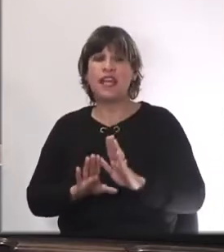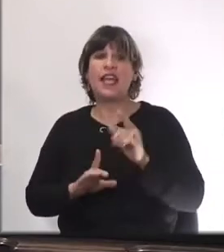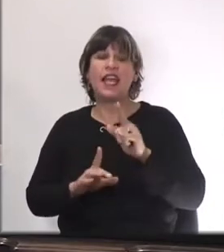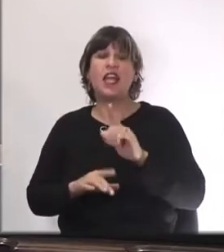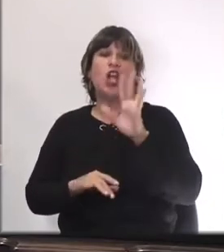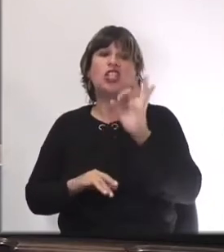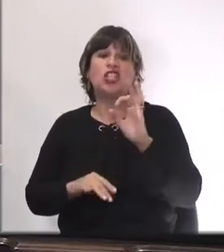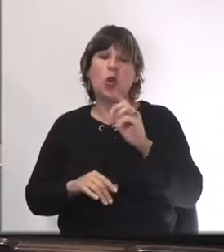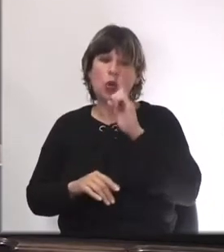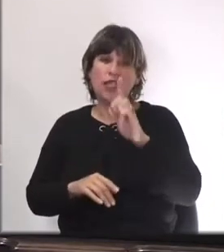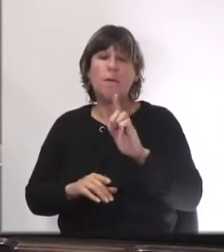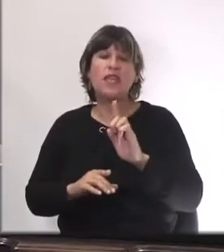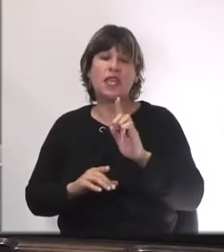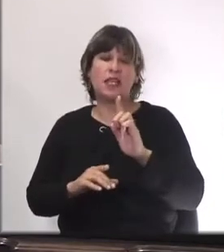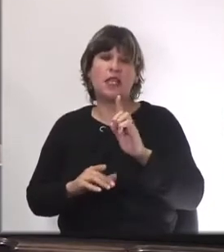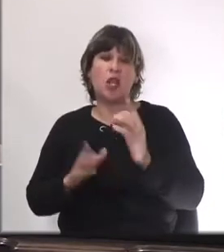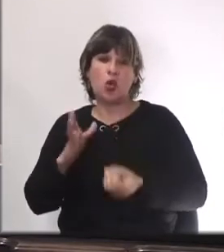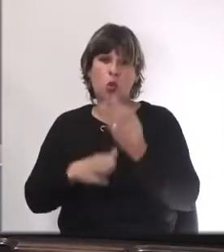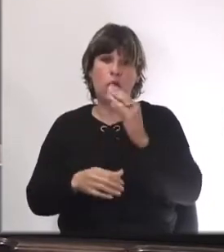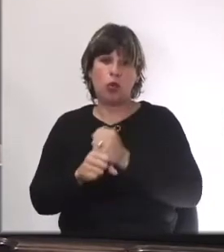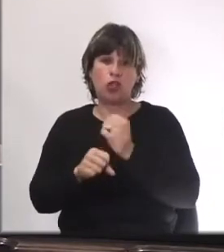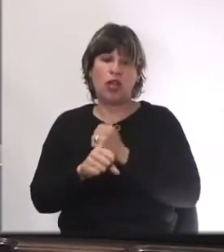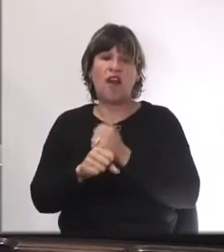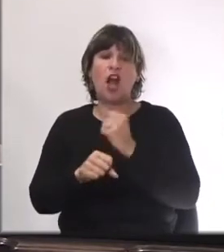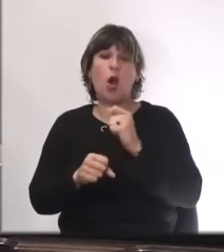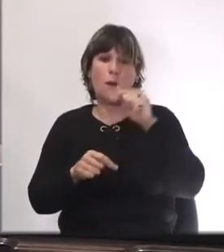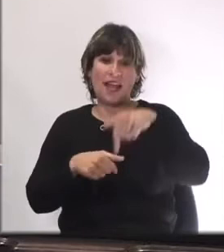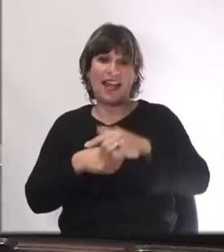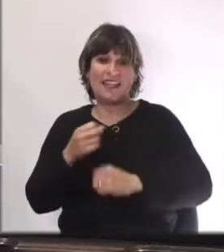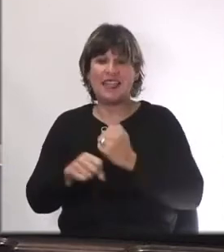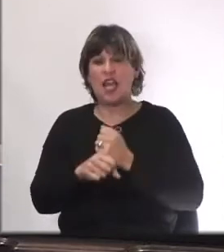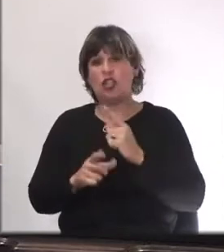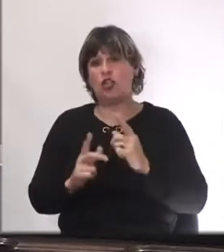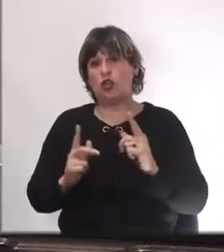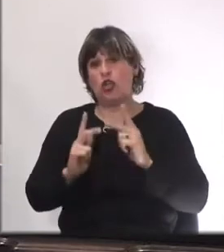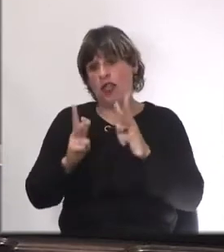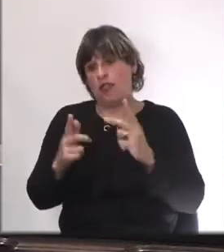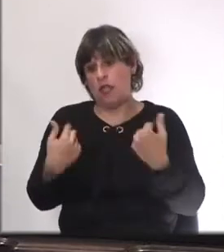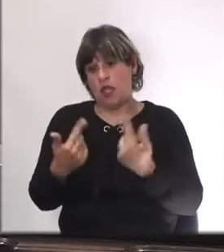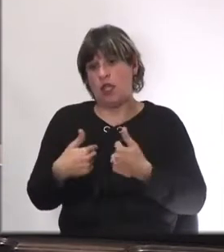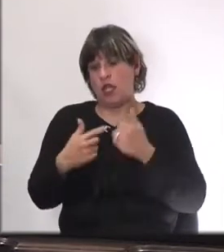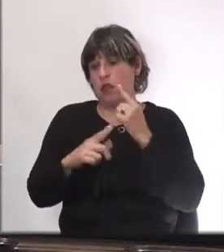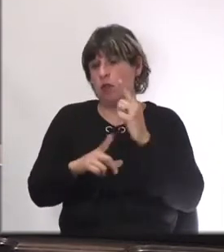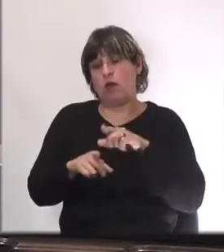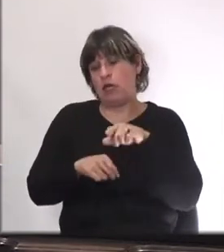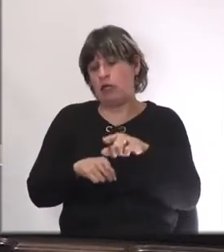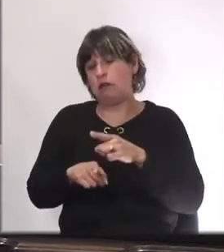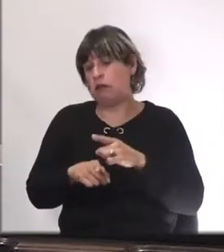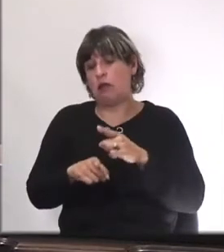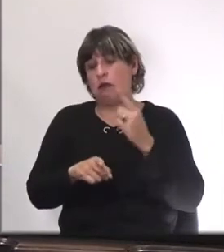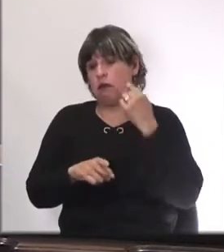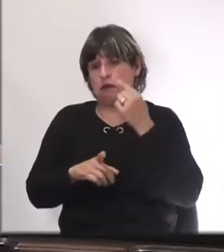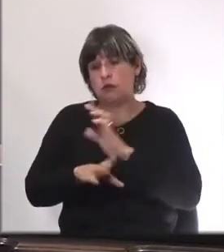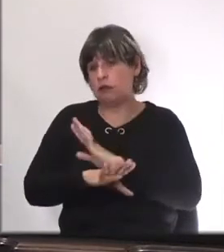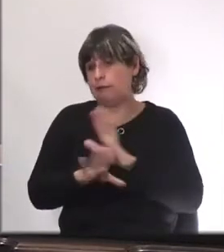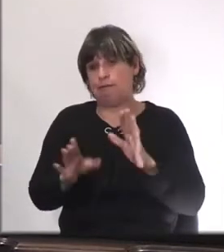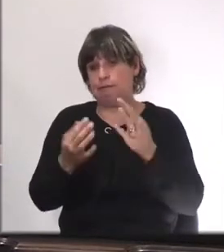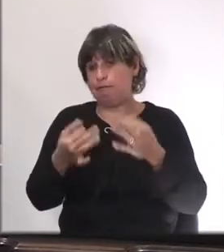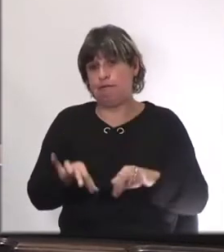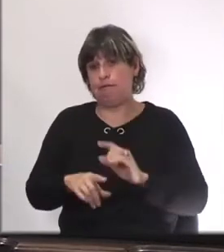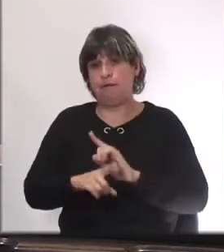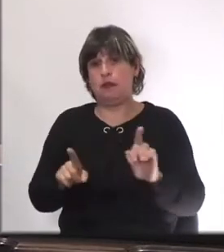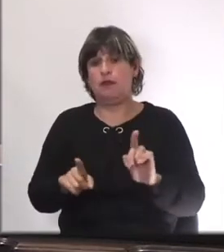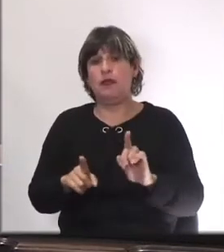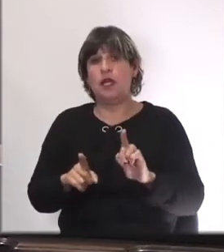50.000 nuevos empleos para este año y nosotros habíamos dicho que era una cifra que no tenía demasiado sustento porque no había